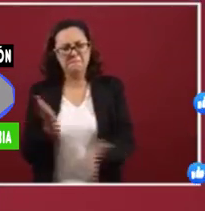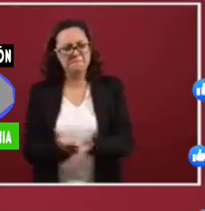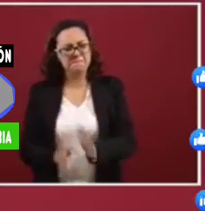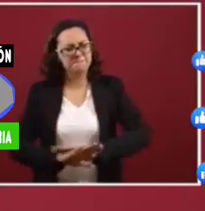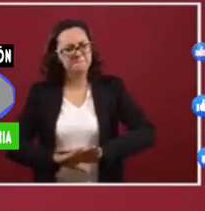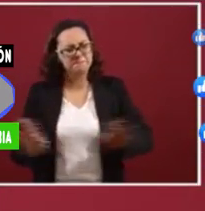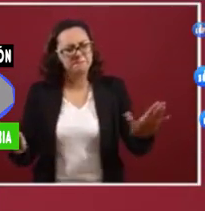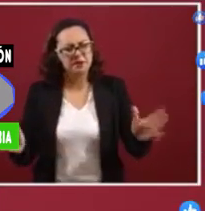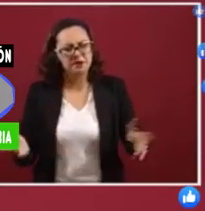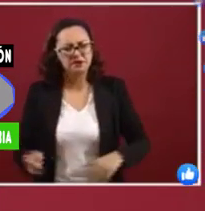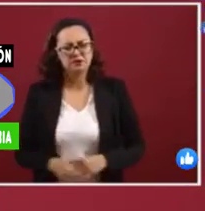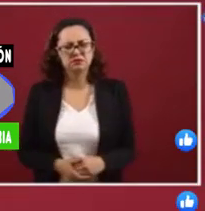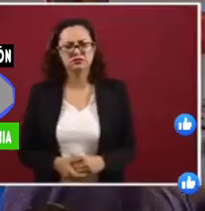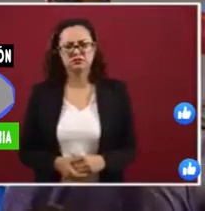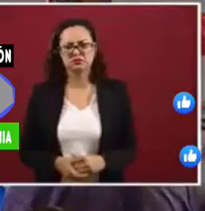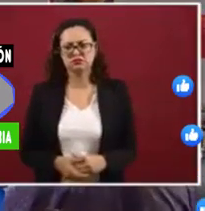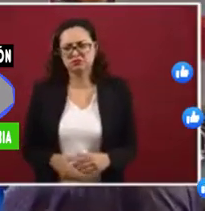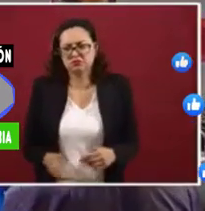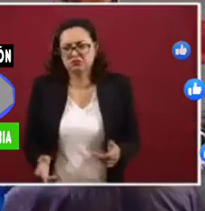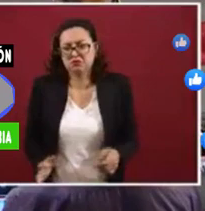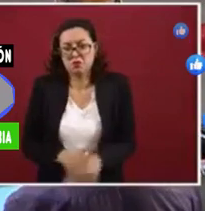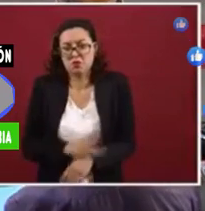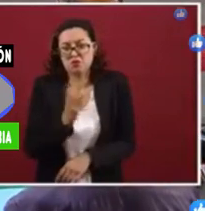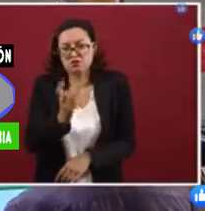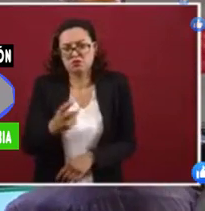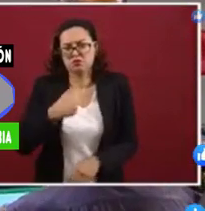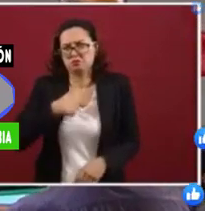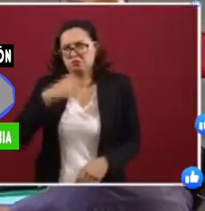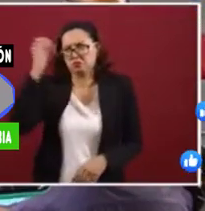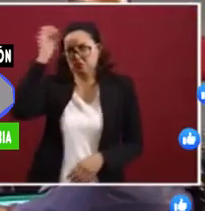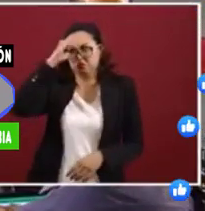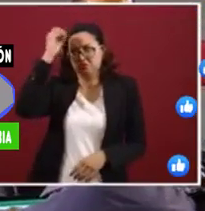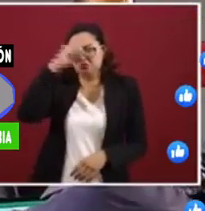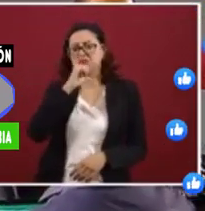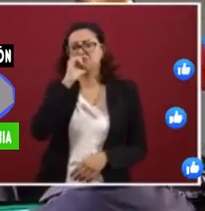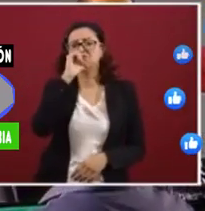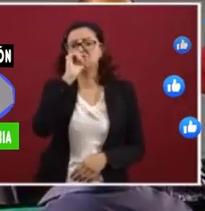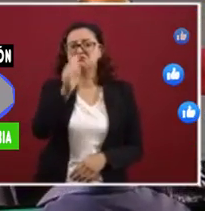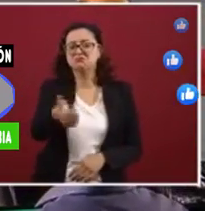entonces no opino por eso precisamente